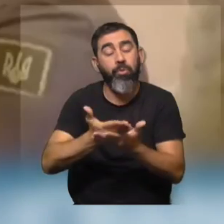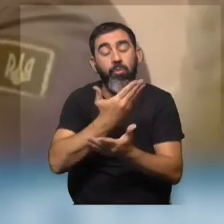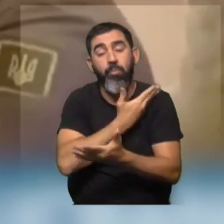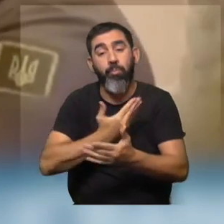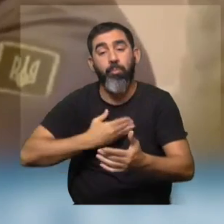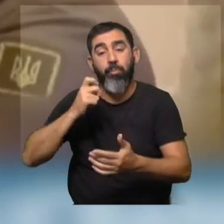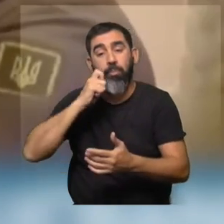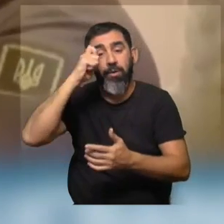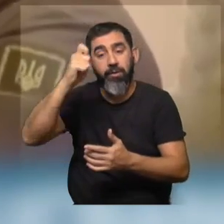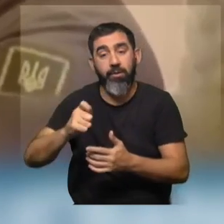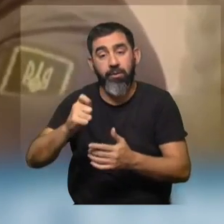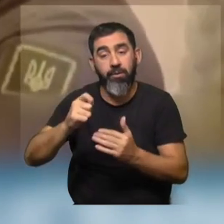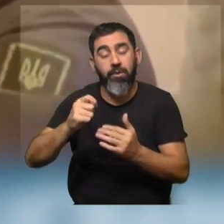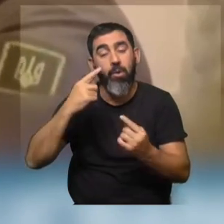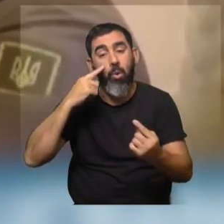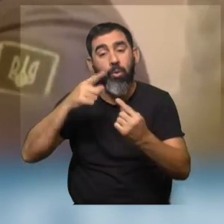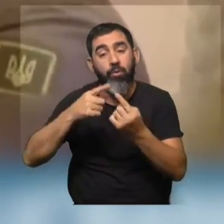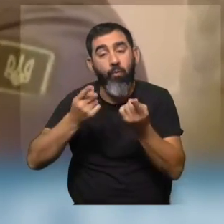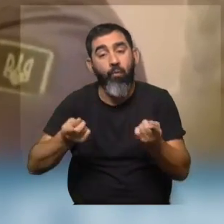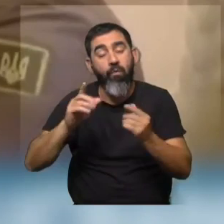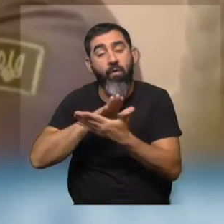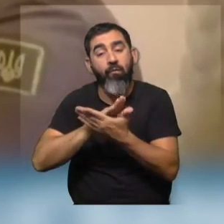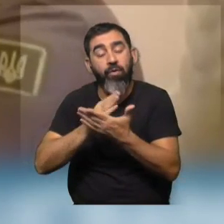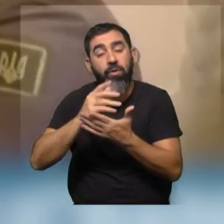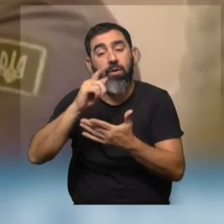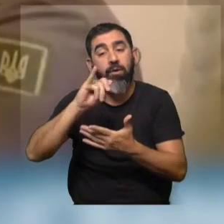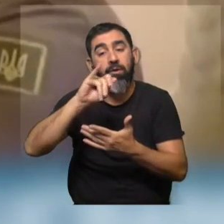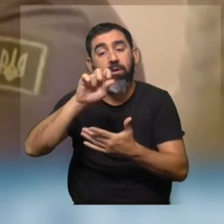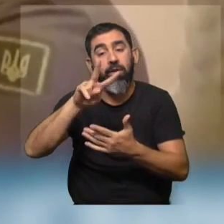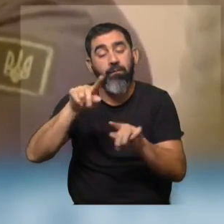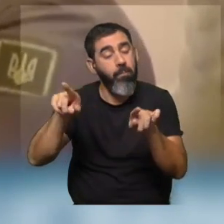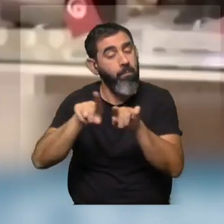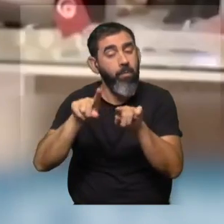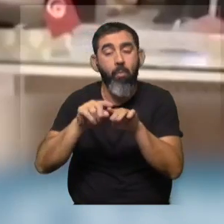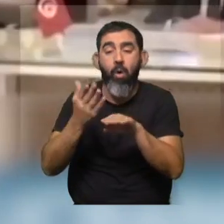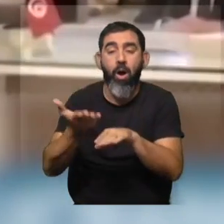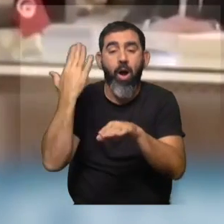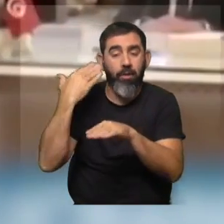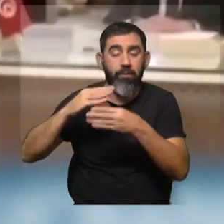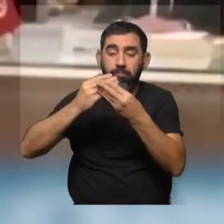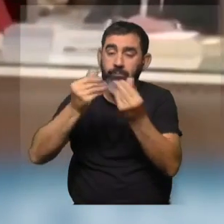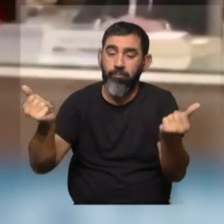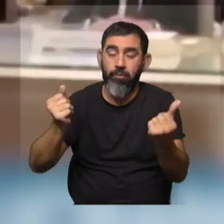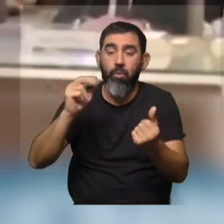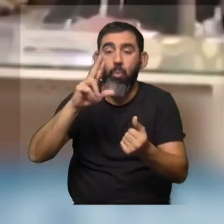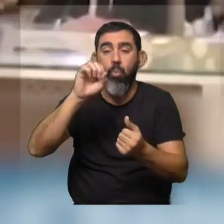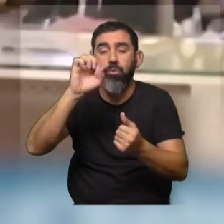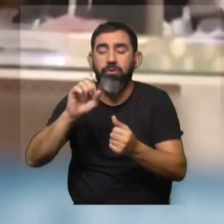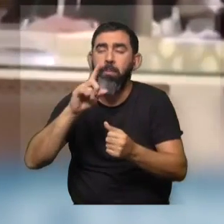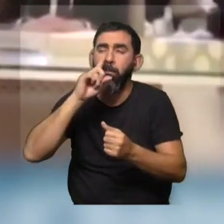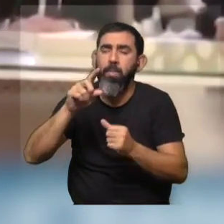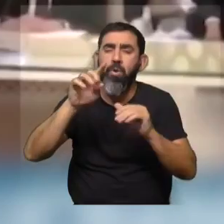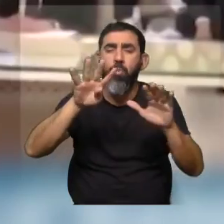que básicamente Busca restaurar las fronteras de que tal y como quedaron tras la desintegración de la URSS en